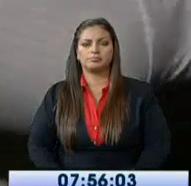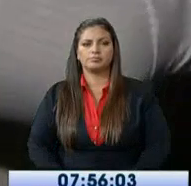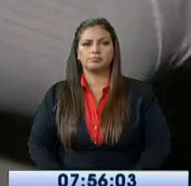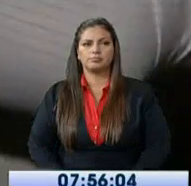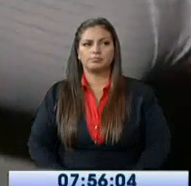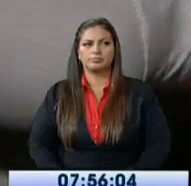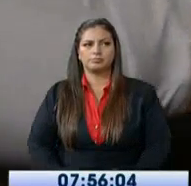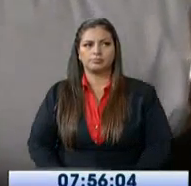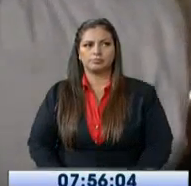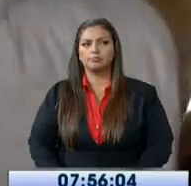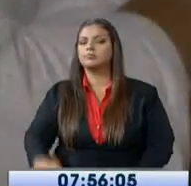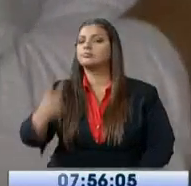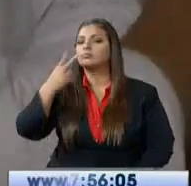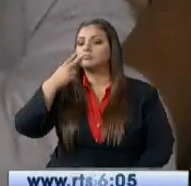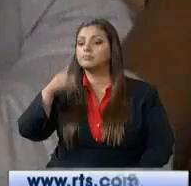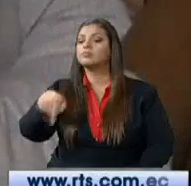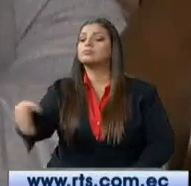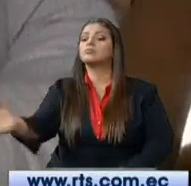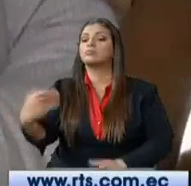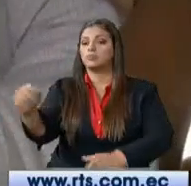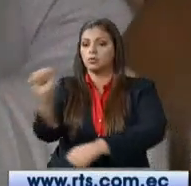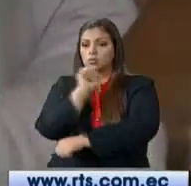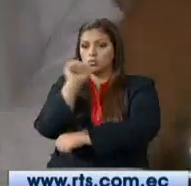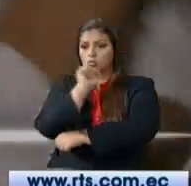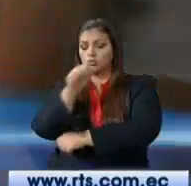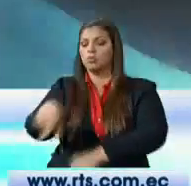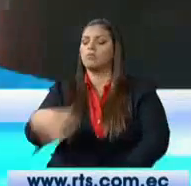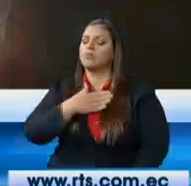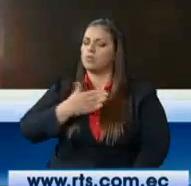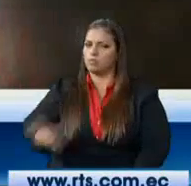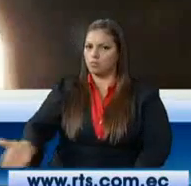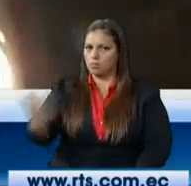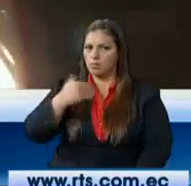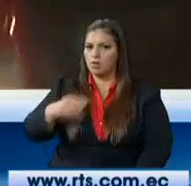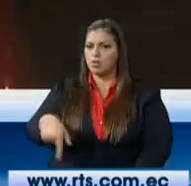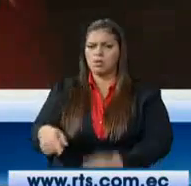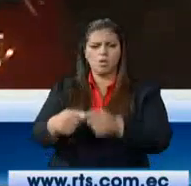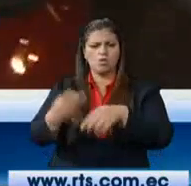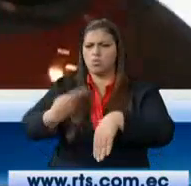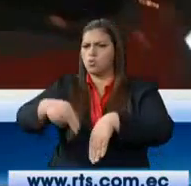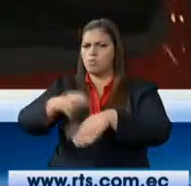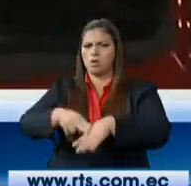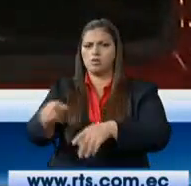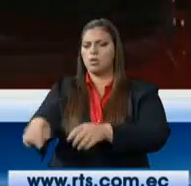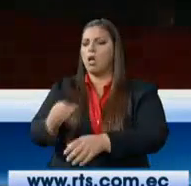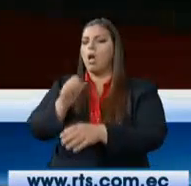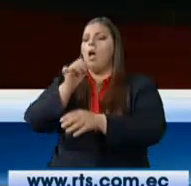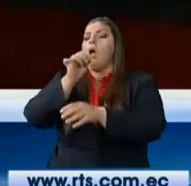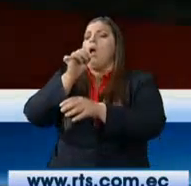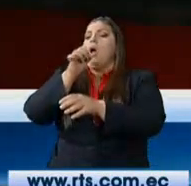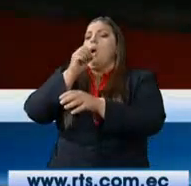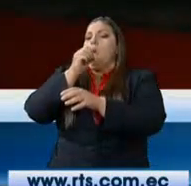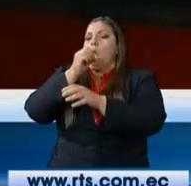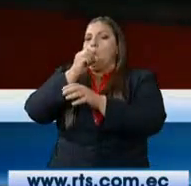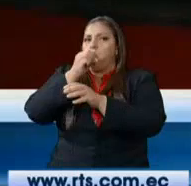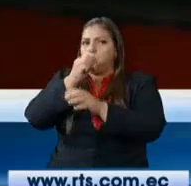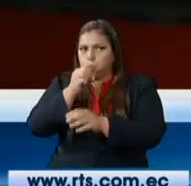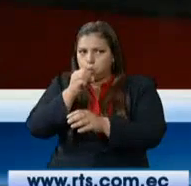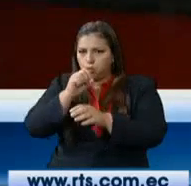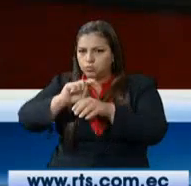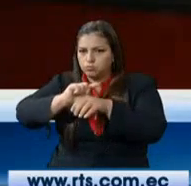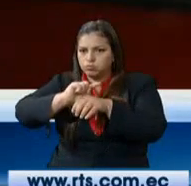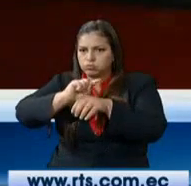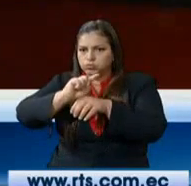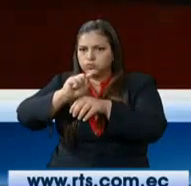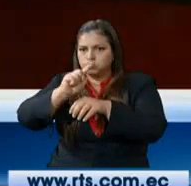Es una funda normal. ¿Qué usted va a hacer? A soplarla, a llenarla de aire. Hacemos esto, se ve el color que está amarillo. En caso de que esté ingerido licor,